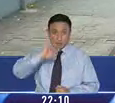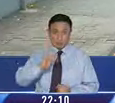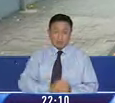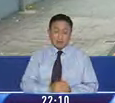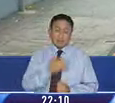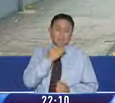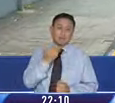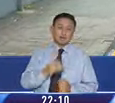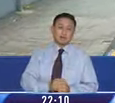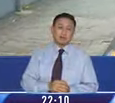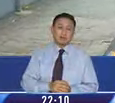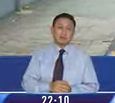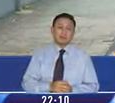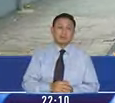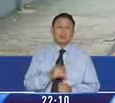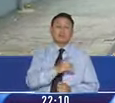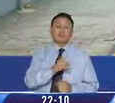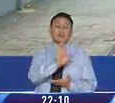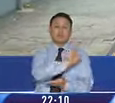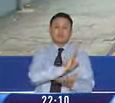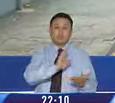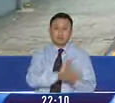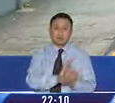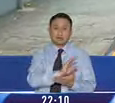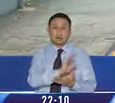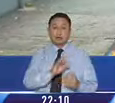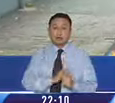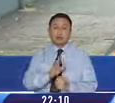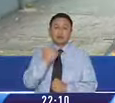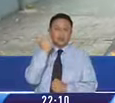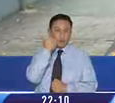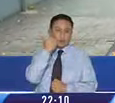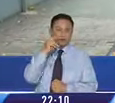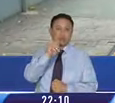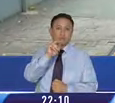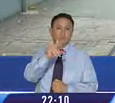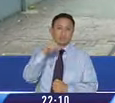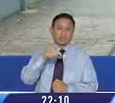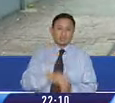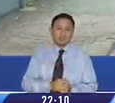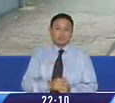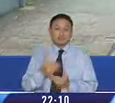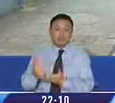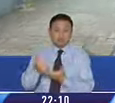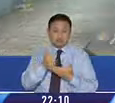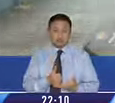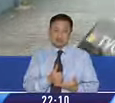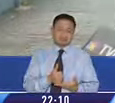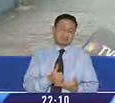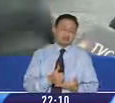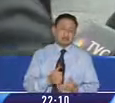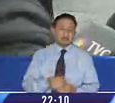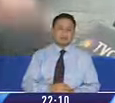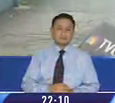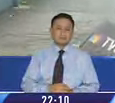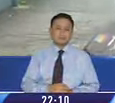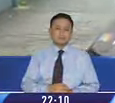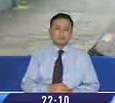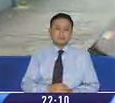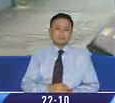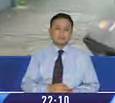en estar en sus barrios o es más cómodo para ellos en los UPCs mismos que atender a los llamados de los ciudadanos. Uno debe estar muy